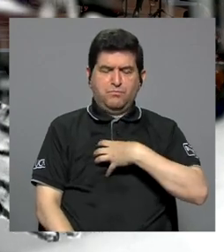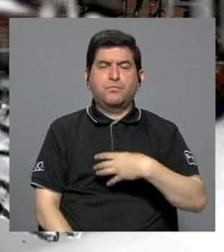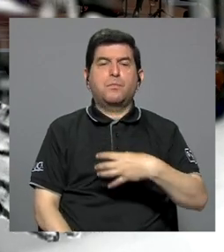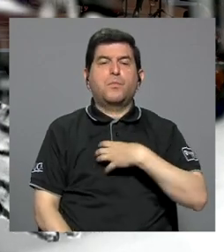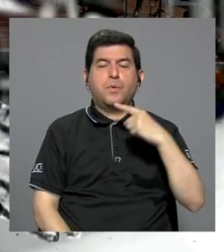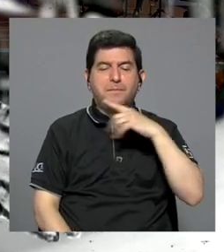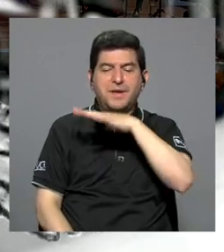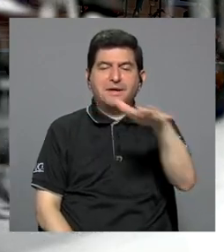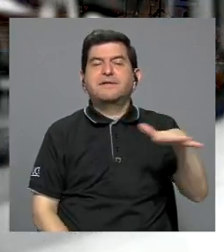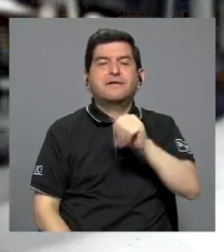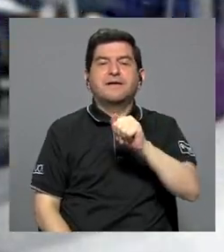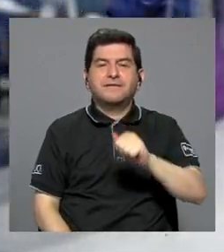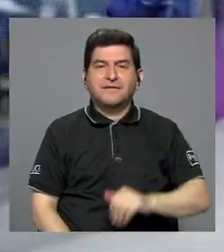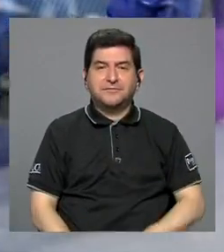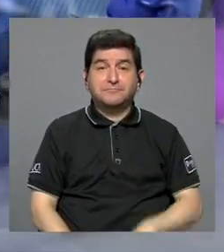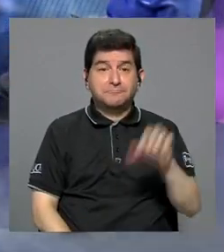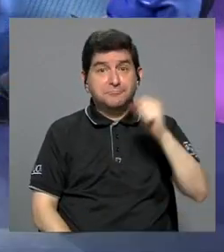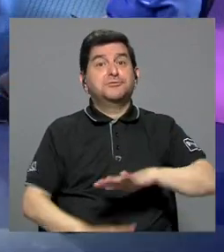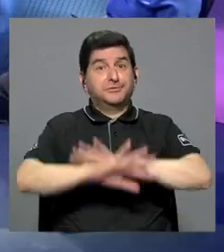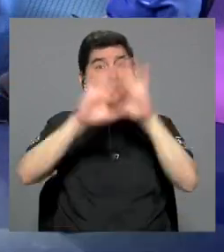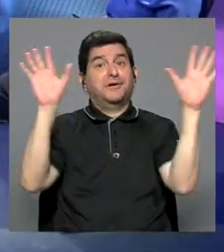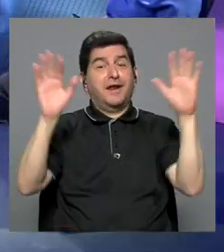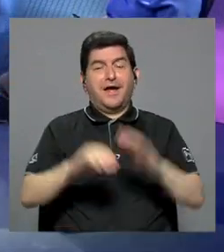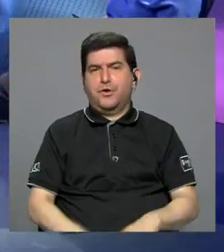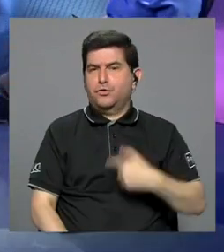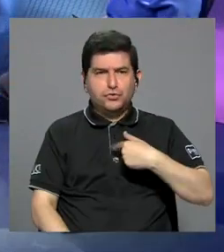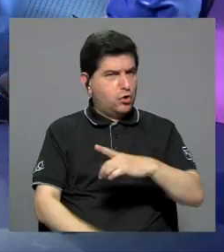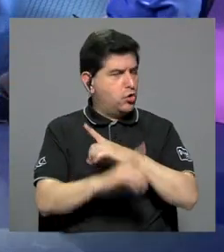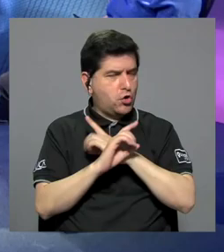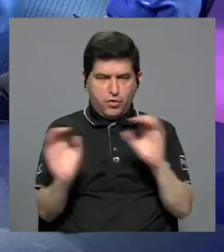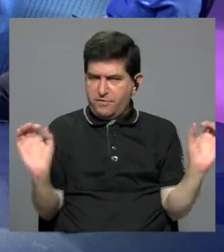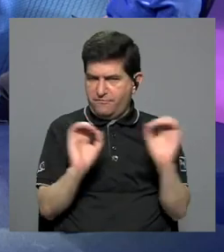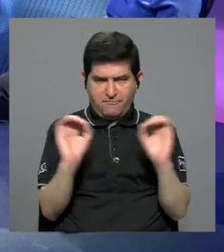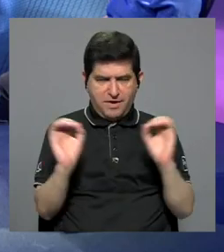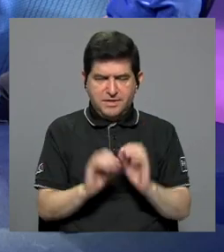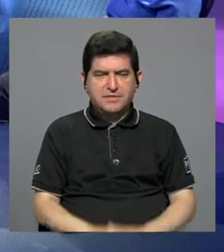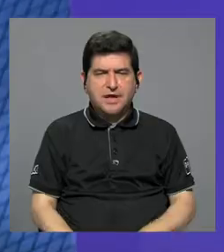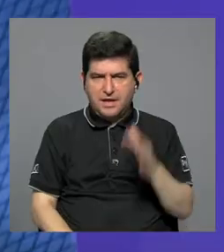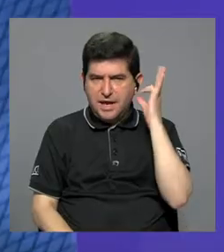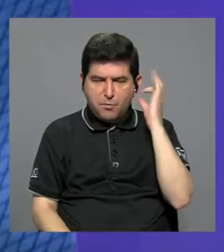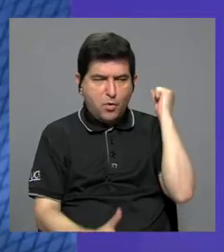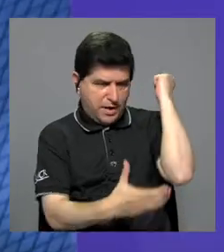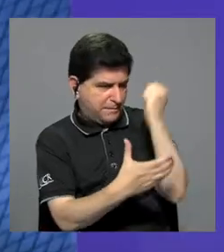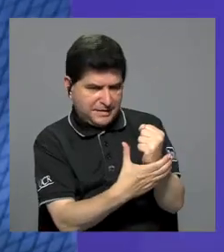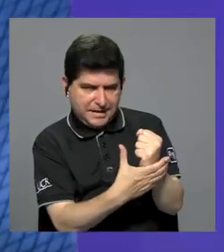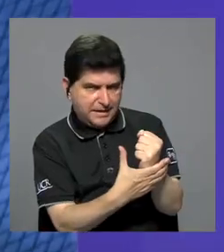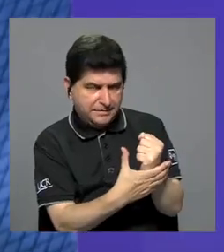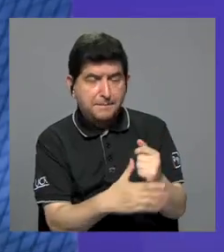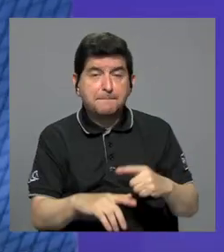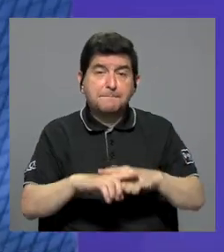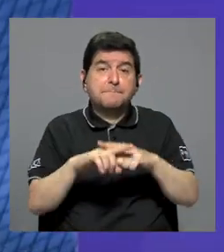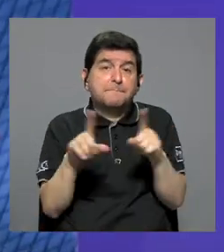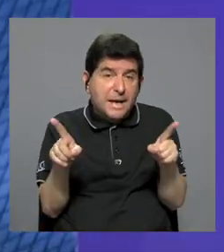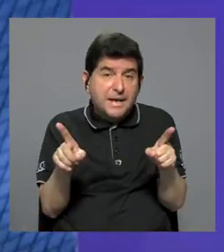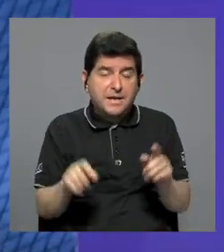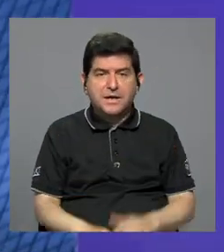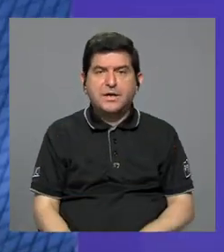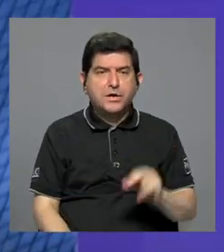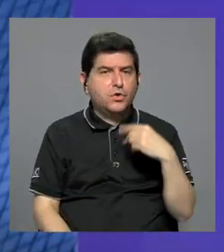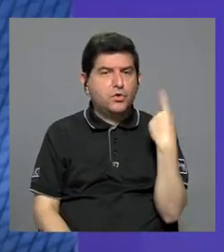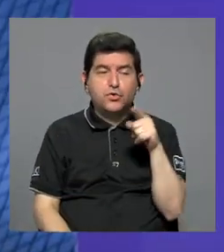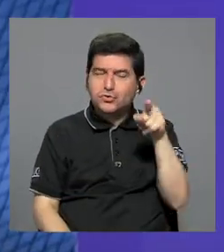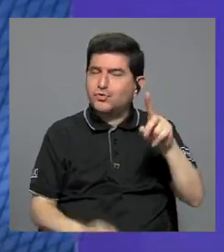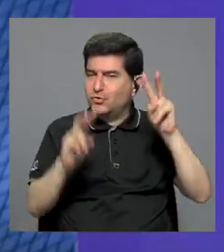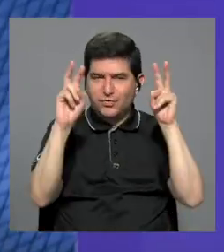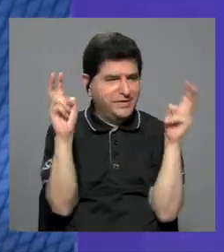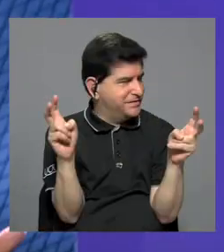propia realidad. Entonces, sí, claro, no estoy defendiendo para nada que maten a la muchacha. Sin embargo, no es solo sobre